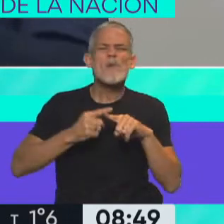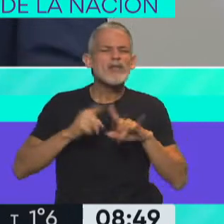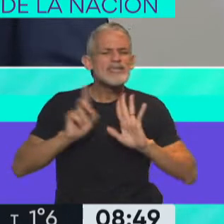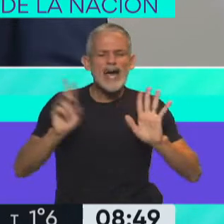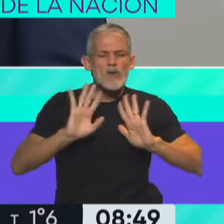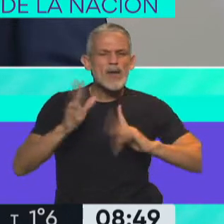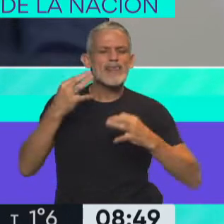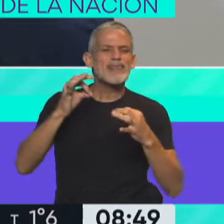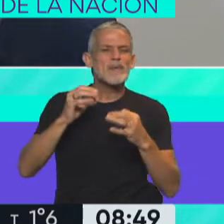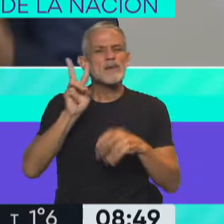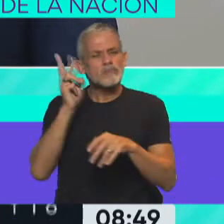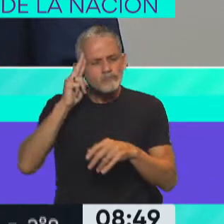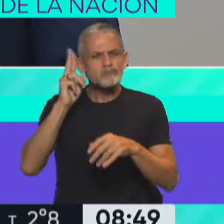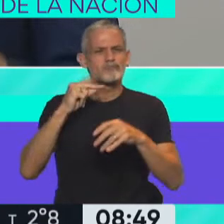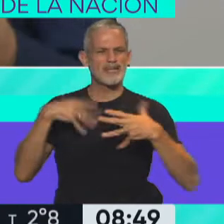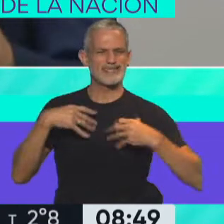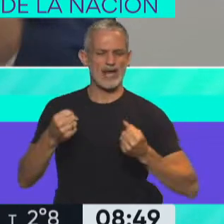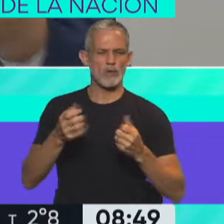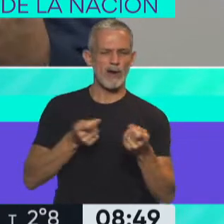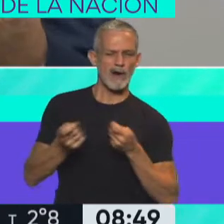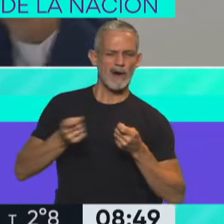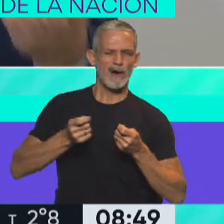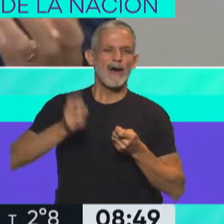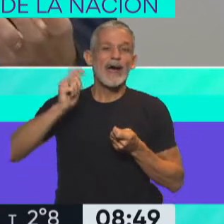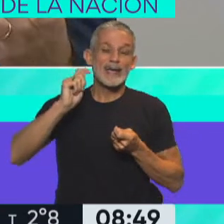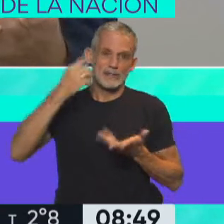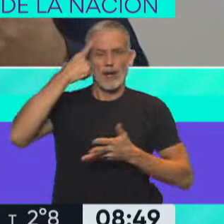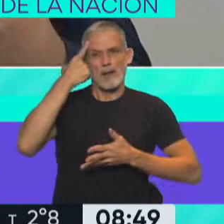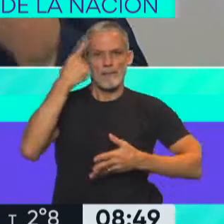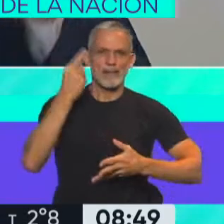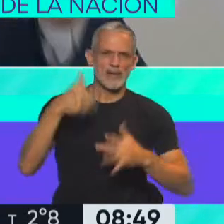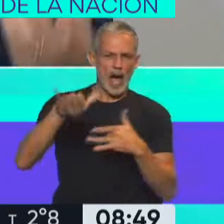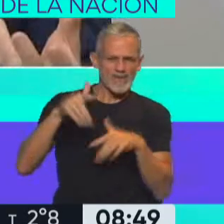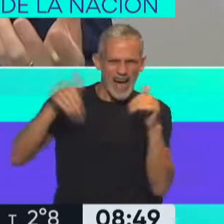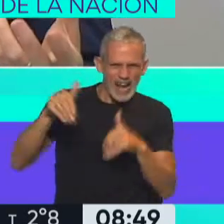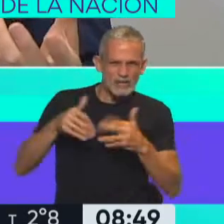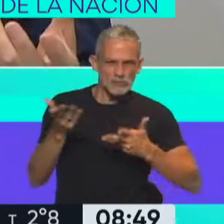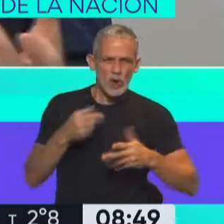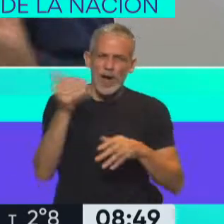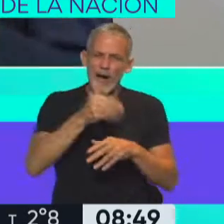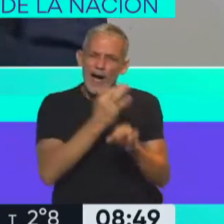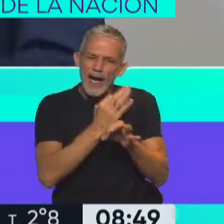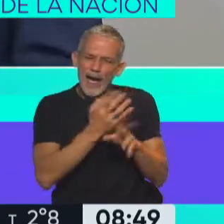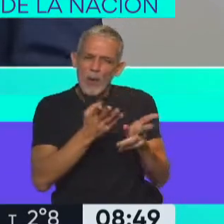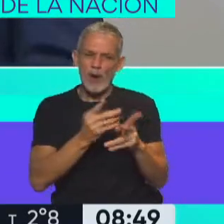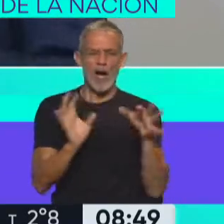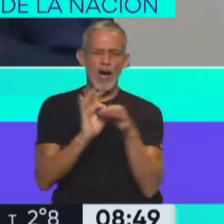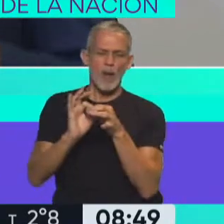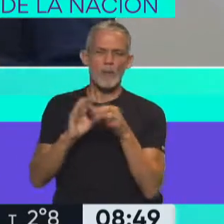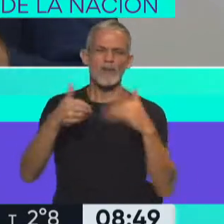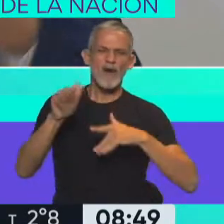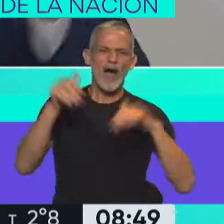debe haber una cuestión sanitaria. Quien especula es aquel que piensa que el regreso a la presencialidad se